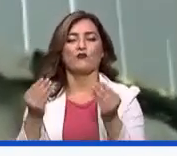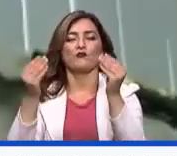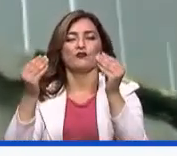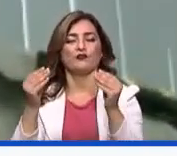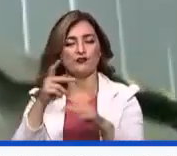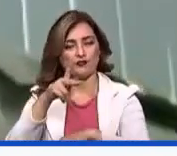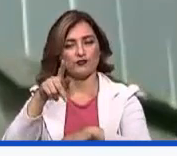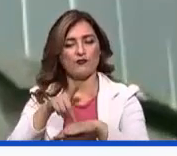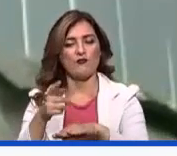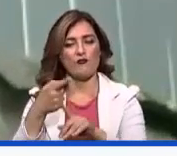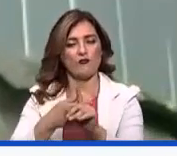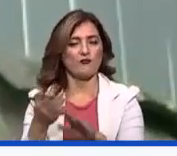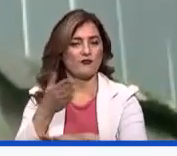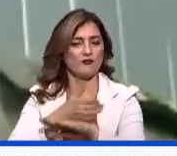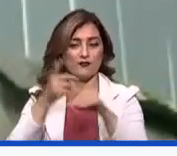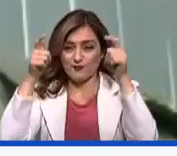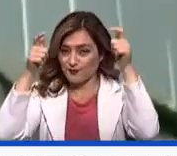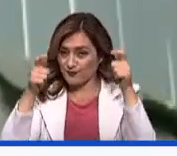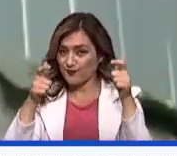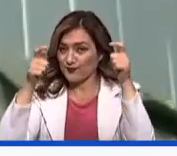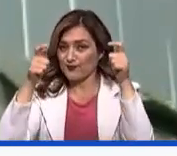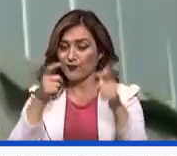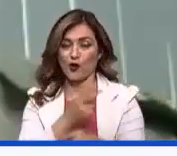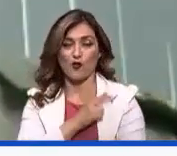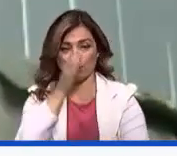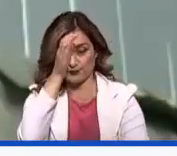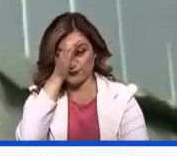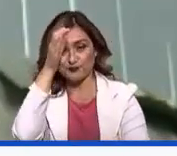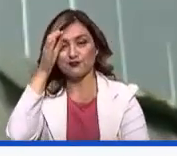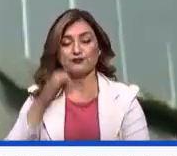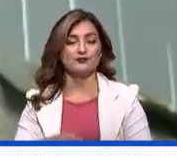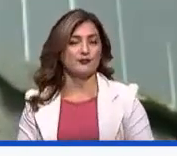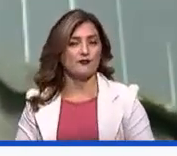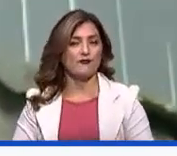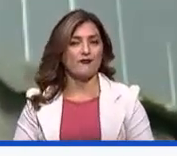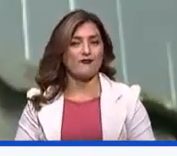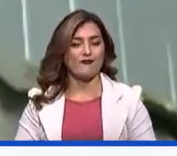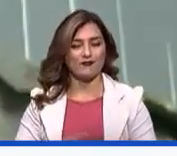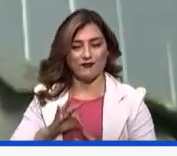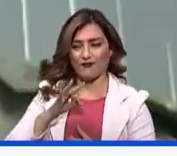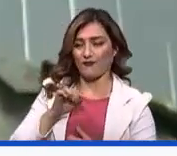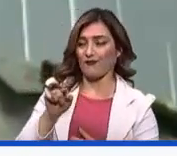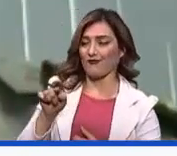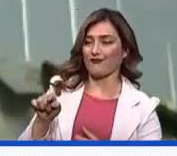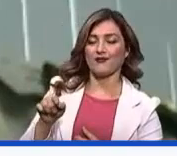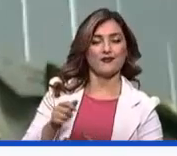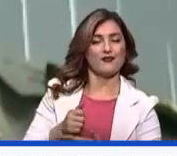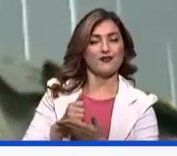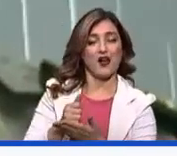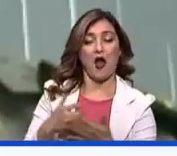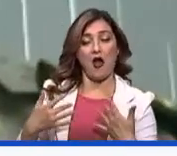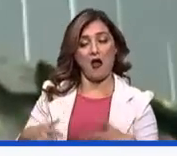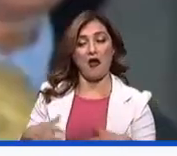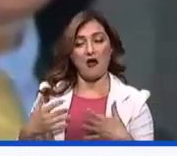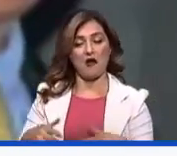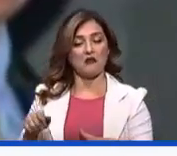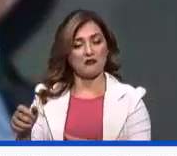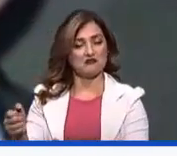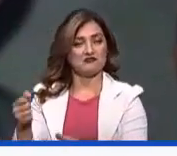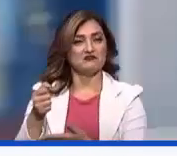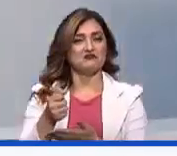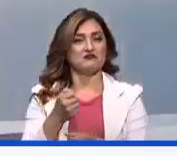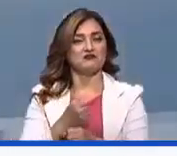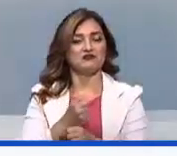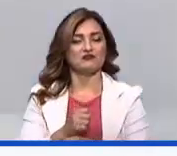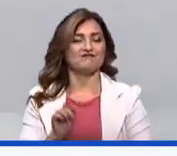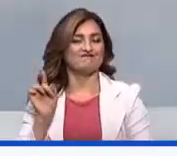que meses atrás había graduado de la Universidad Católica, el señor Chérez le consideró como una junior para su staff? Lo